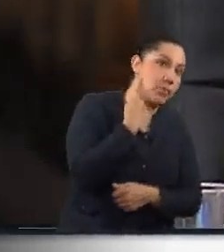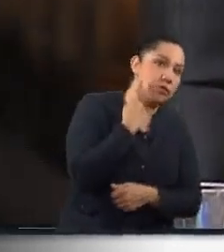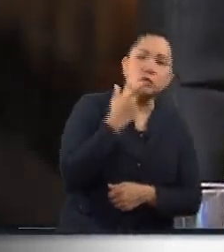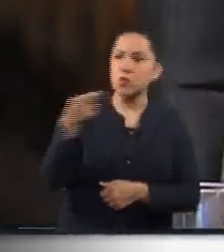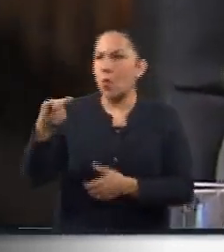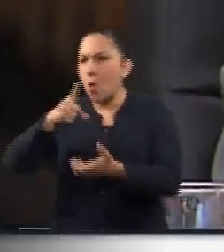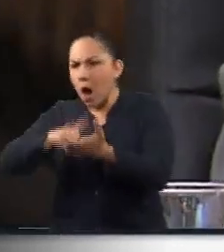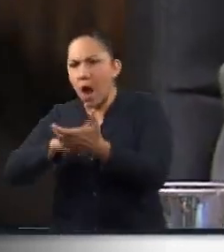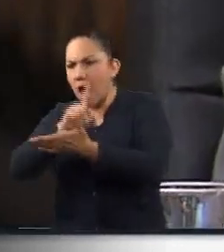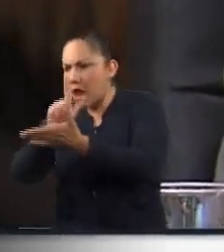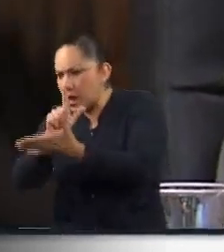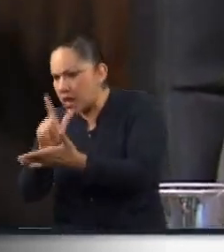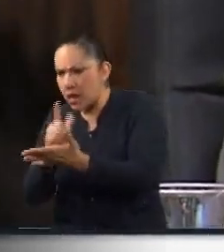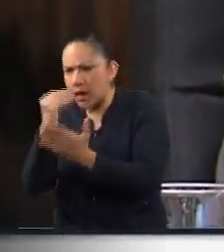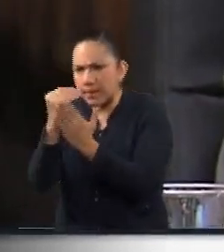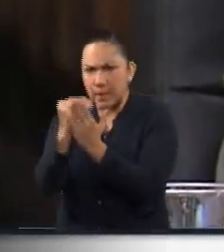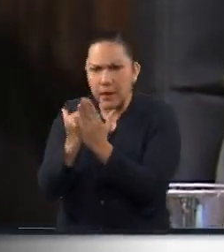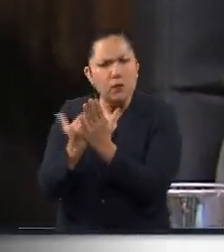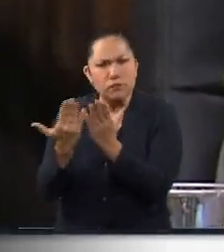detener el avance de la cuatro T